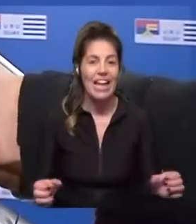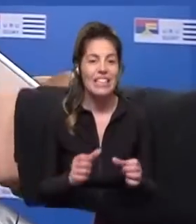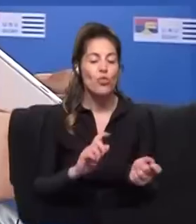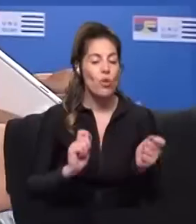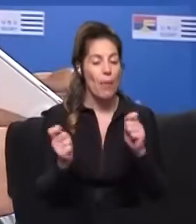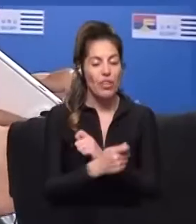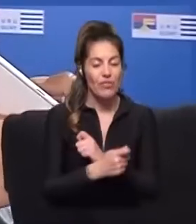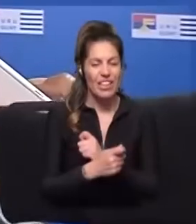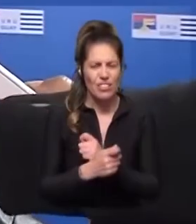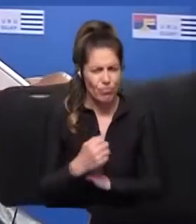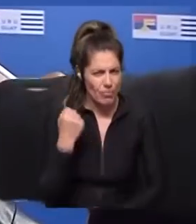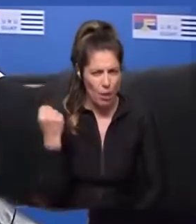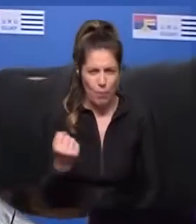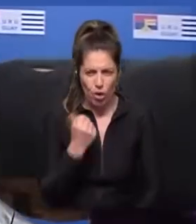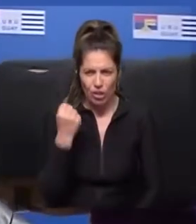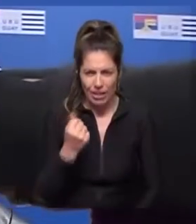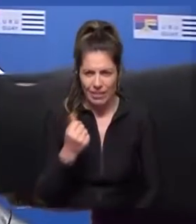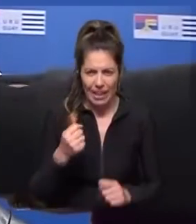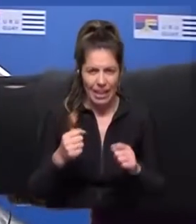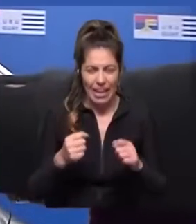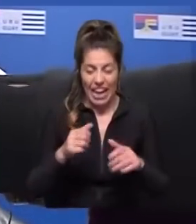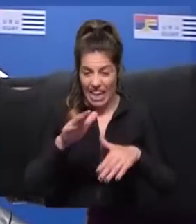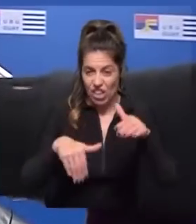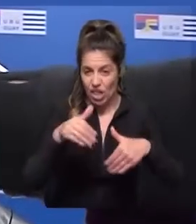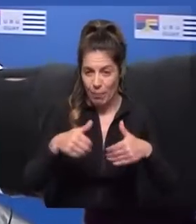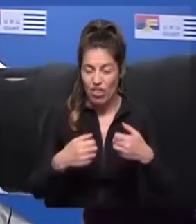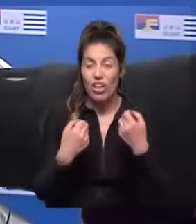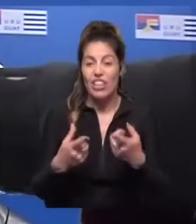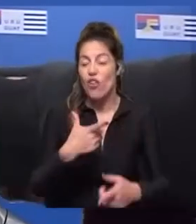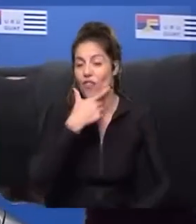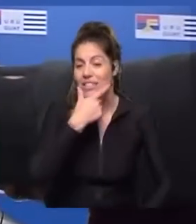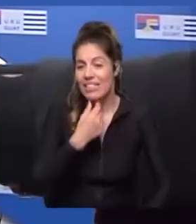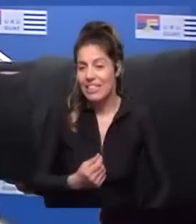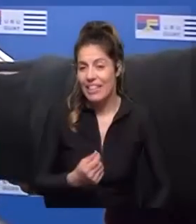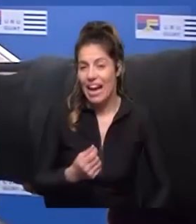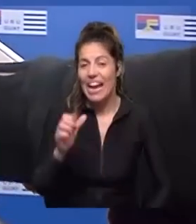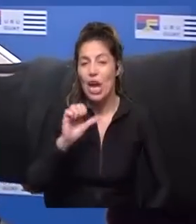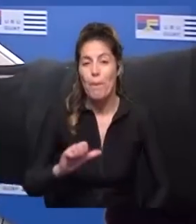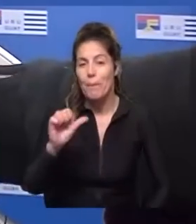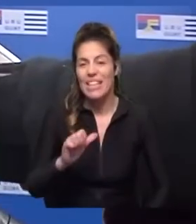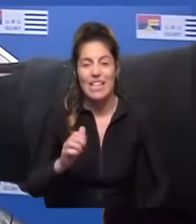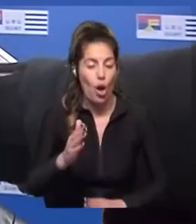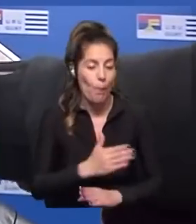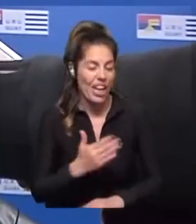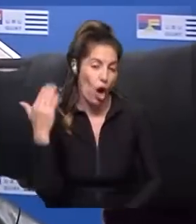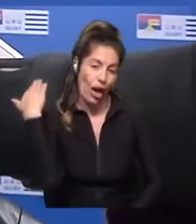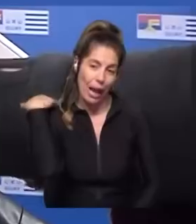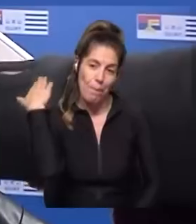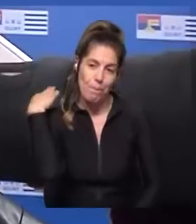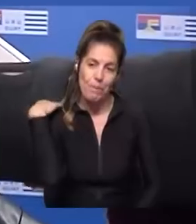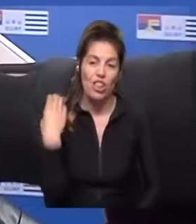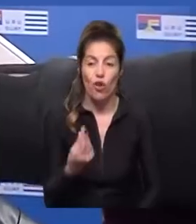una modificación muy significativa en el pliego pliego que le facilitó las cosas a que empresas con menos respaldo financiero